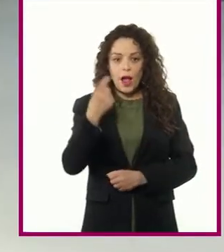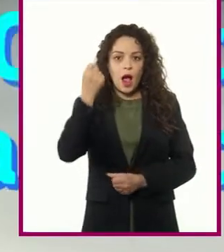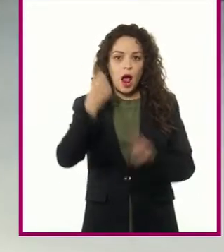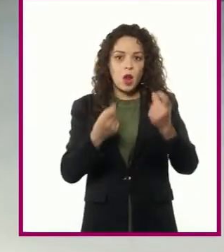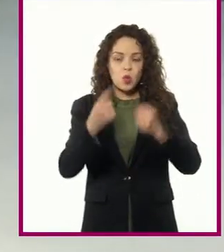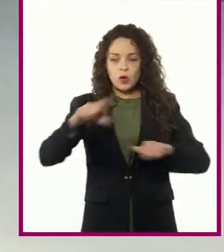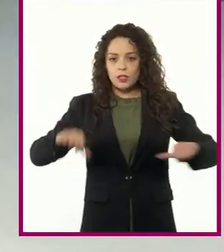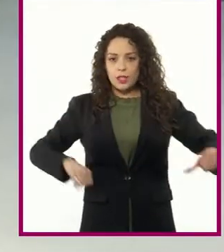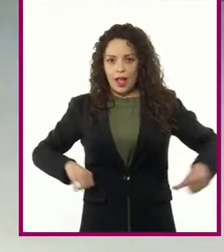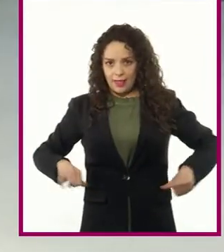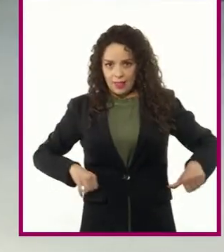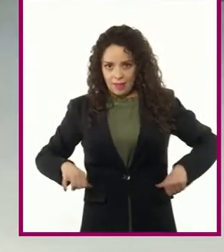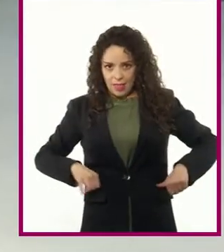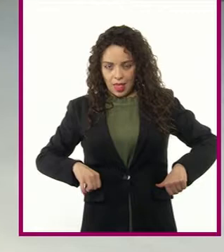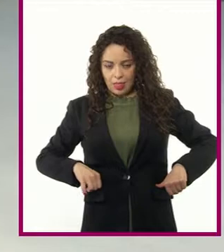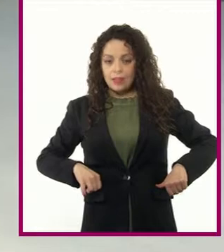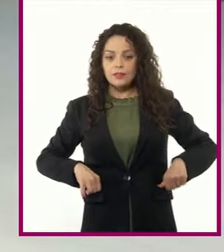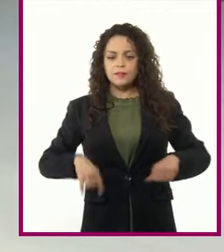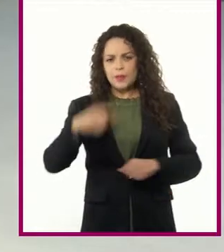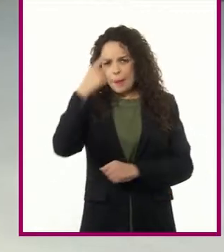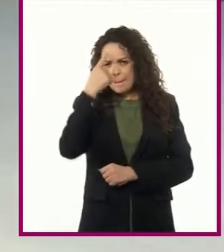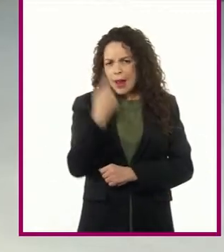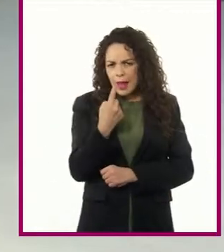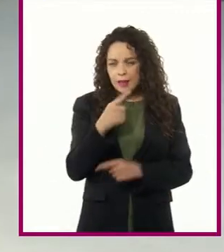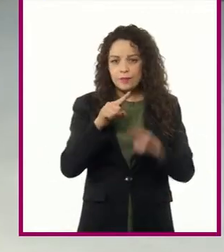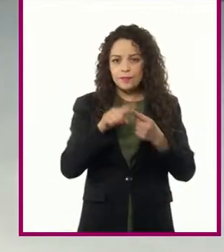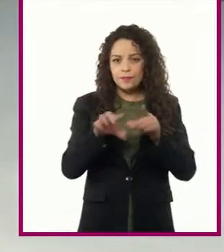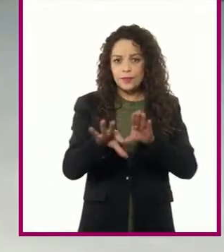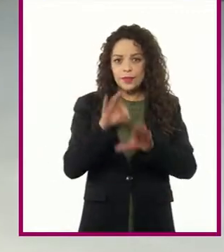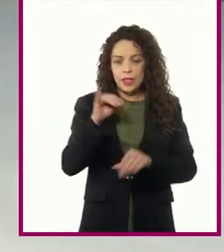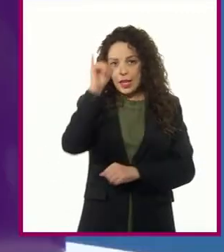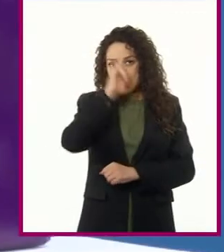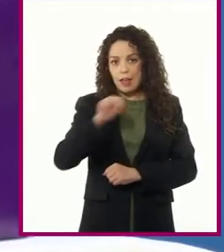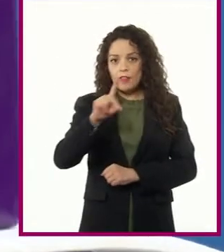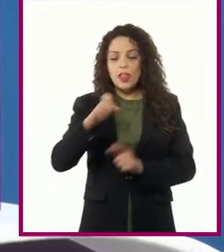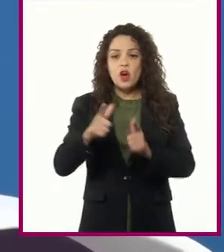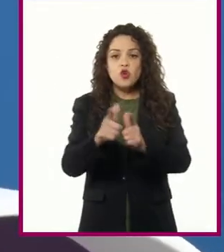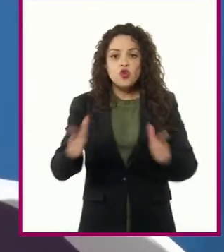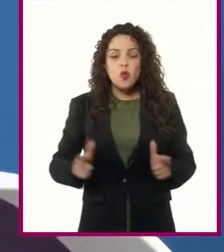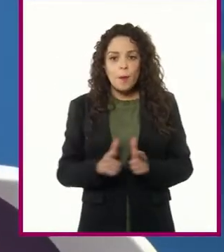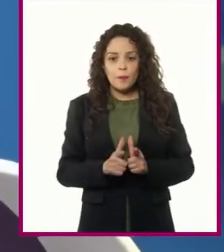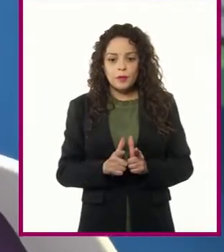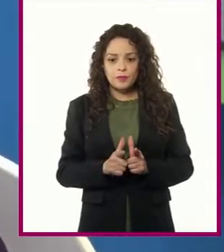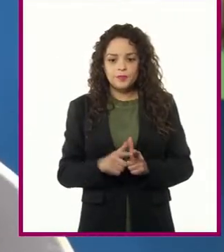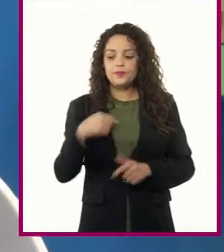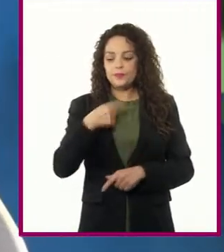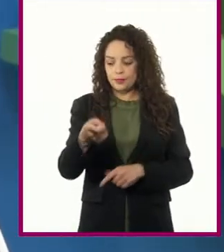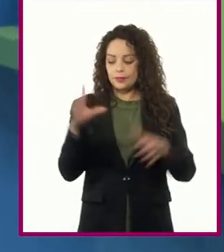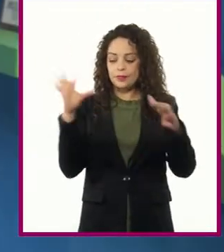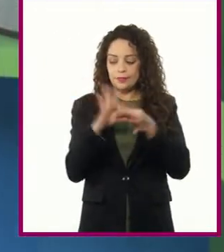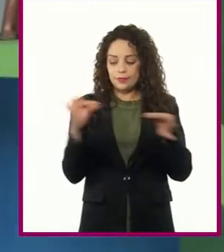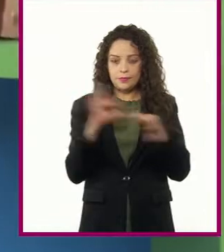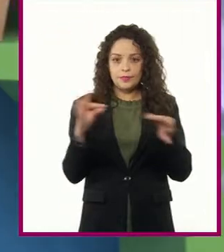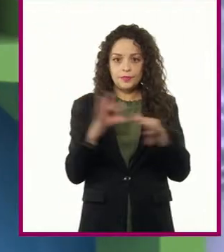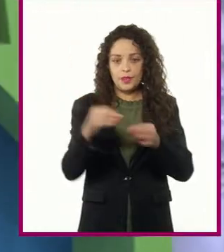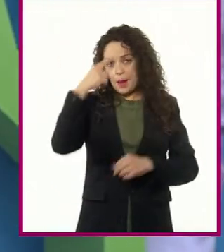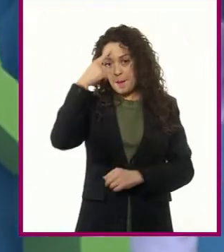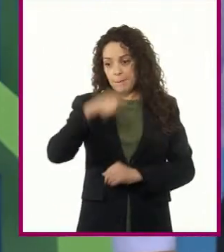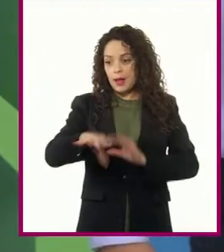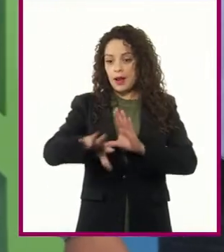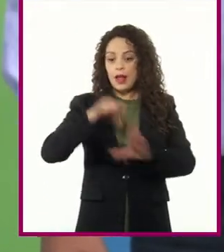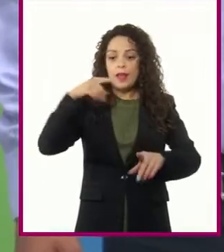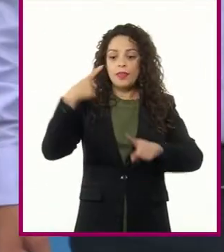actividades. Una de ellas es para elegir a la jefa o jefe de grupo. Le explico. Para elegir a quien nos